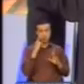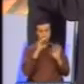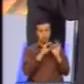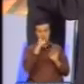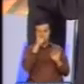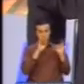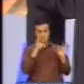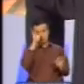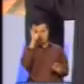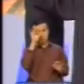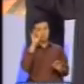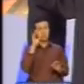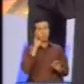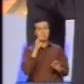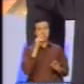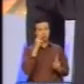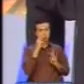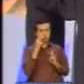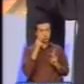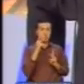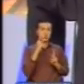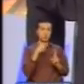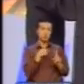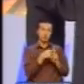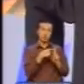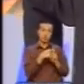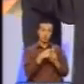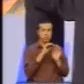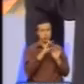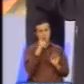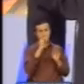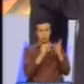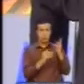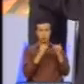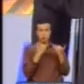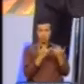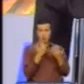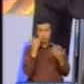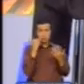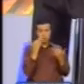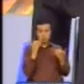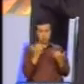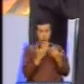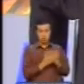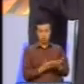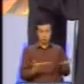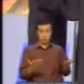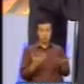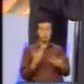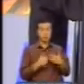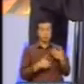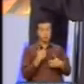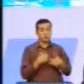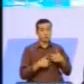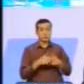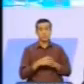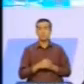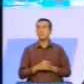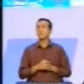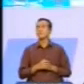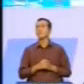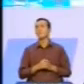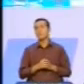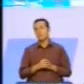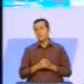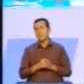que queramos y los promedios son muy buenos, pero lo cierto es que a valor presente, a la fecha, el día de hoy, está complicado. Bueno, yo creo